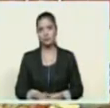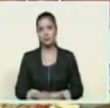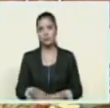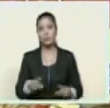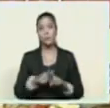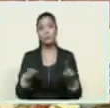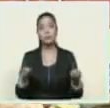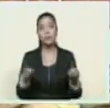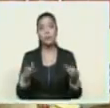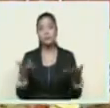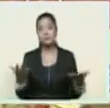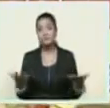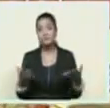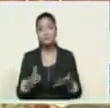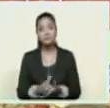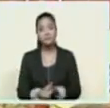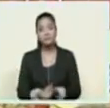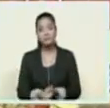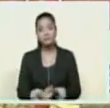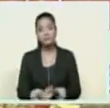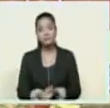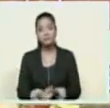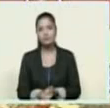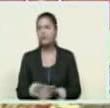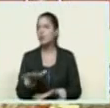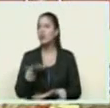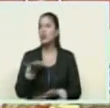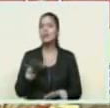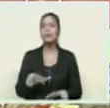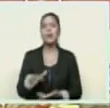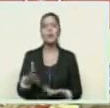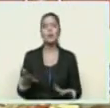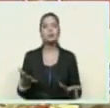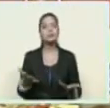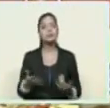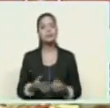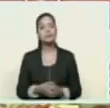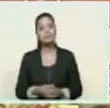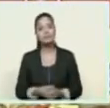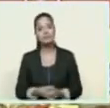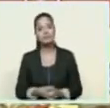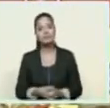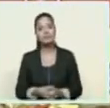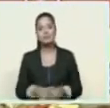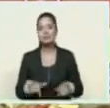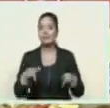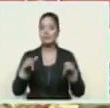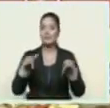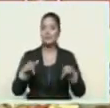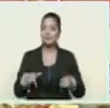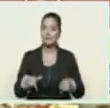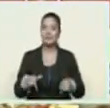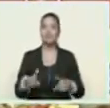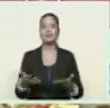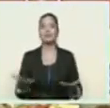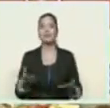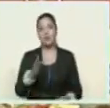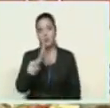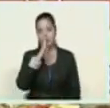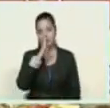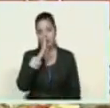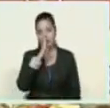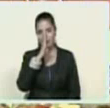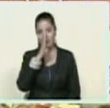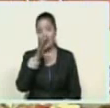pero al final del camino dónde estamos estamos aquí en barinas